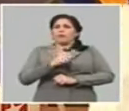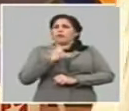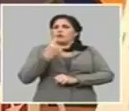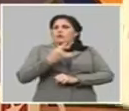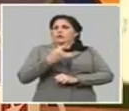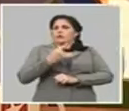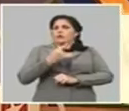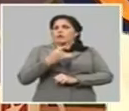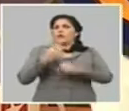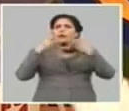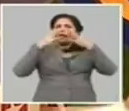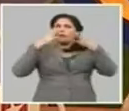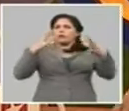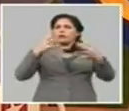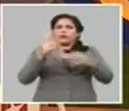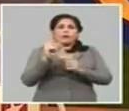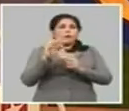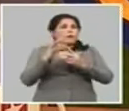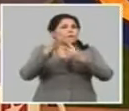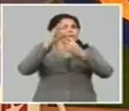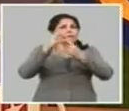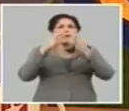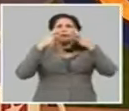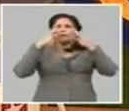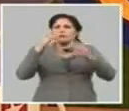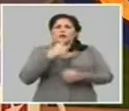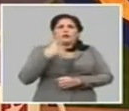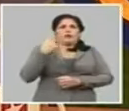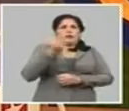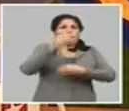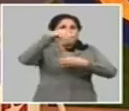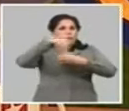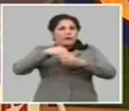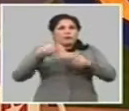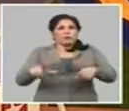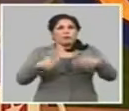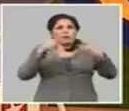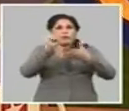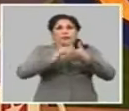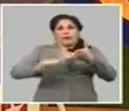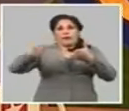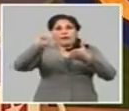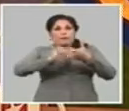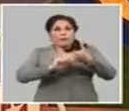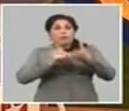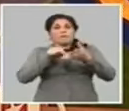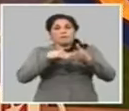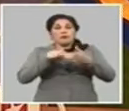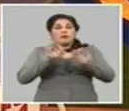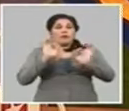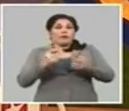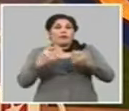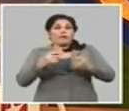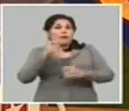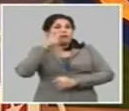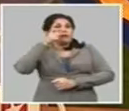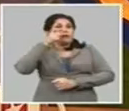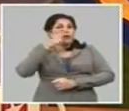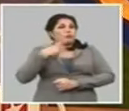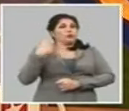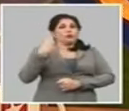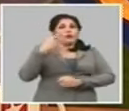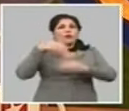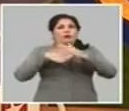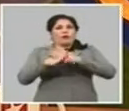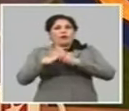es imprescindible y un elemento importante dentro del cumplimiento del plan y para ello también miramos todo lo que entra